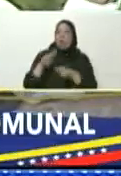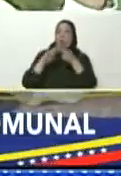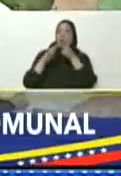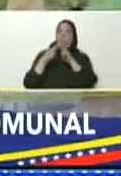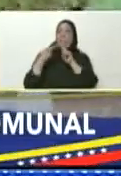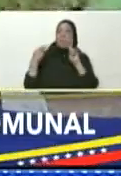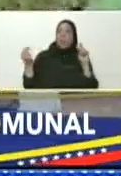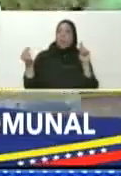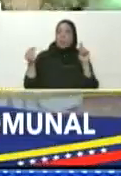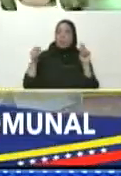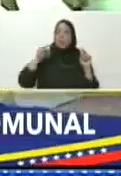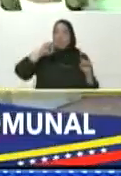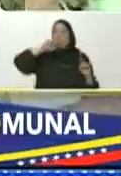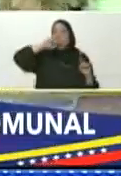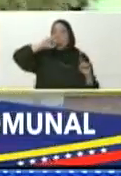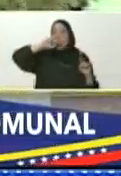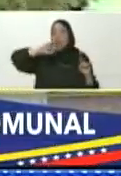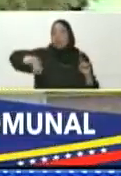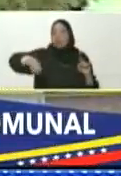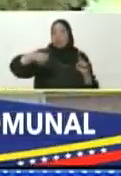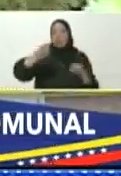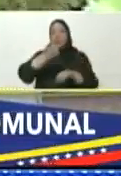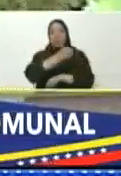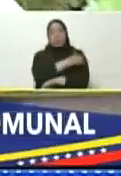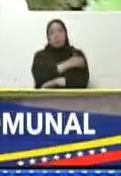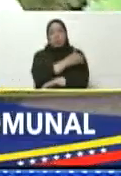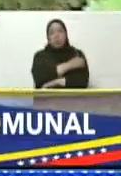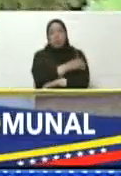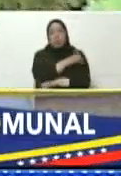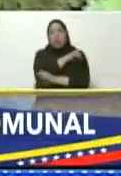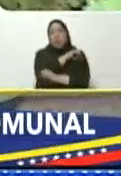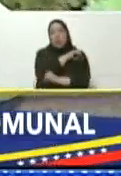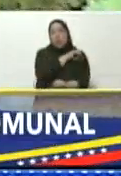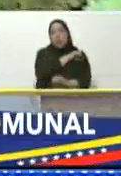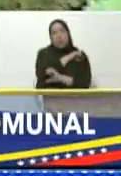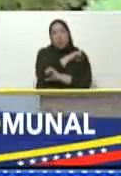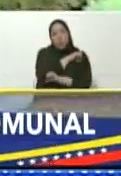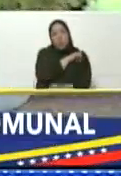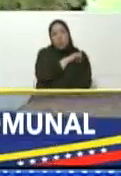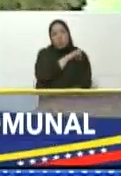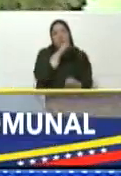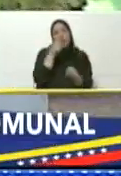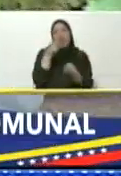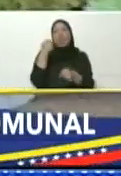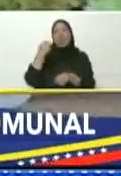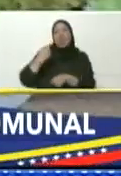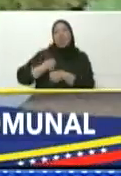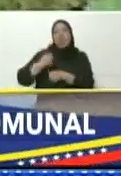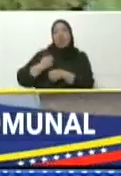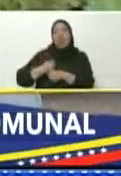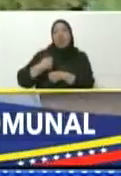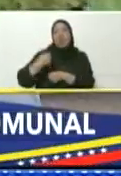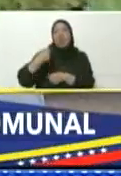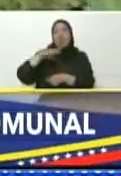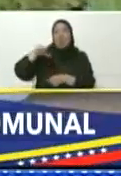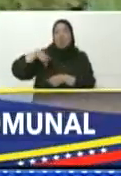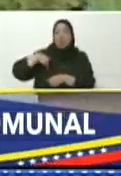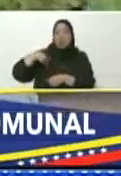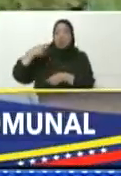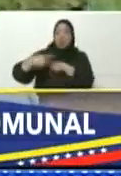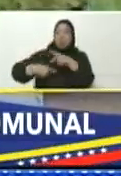a los envidiosos, a los detractores y a los mezquinos, es el trabajo diario y la construcción del